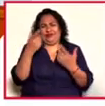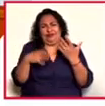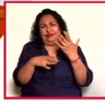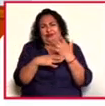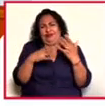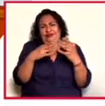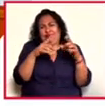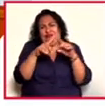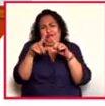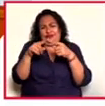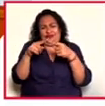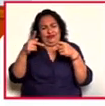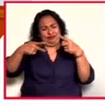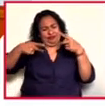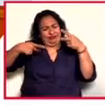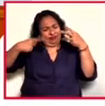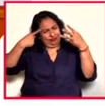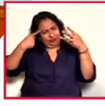de preguntas